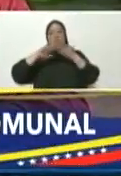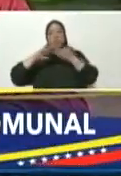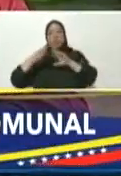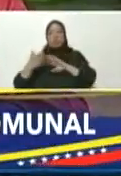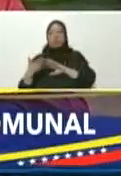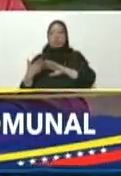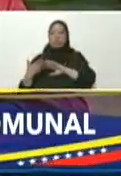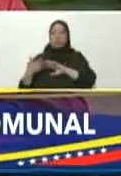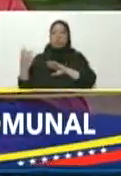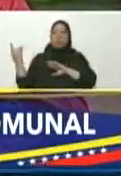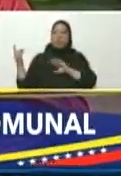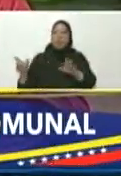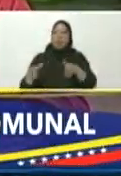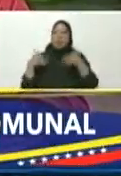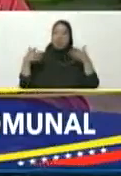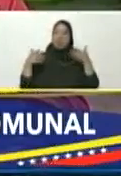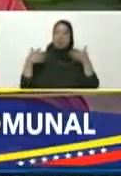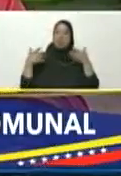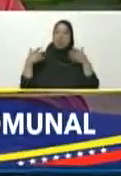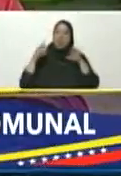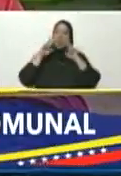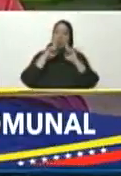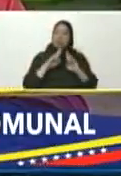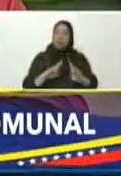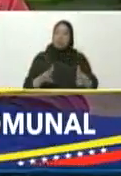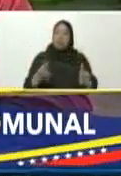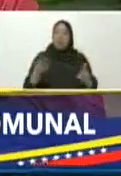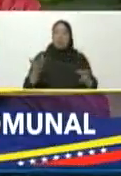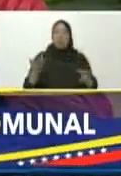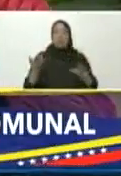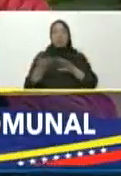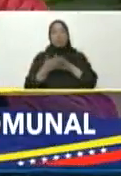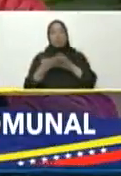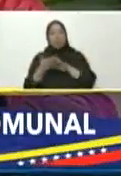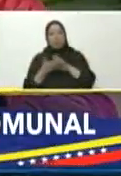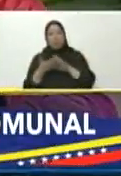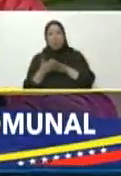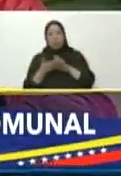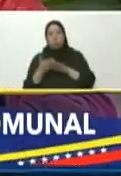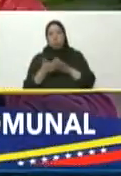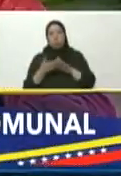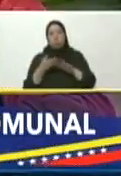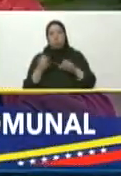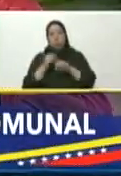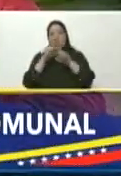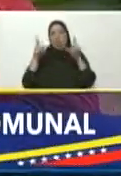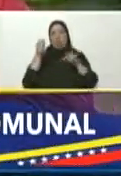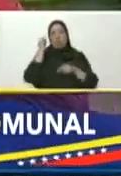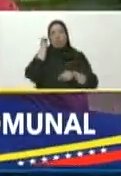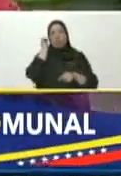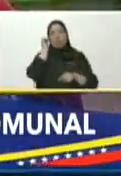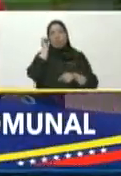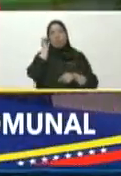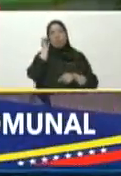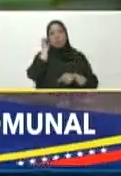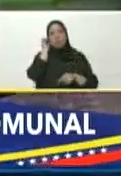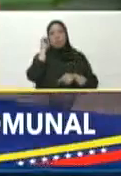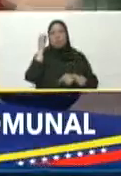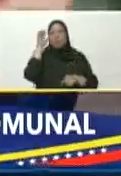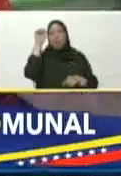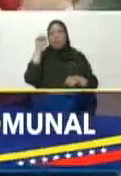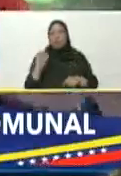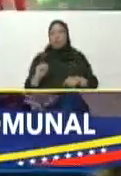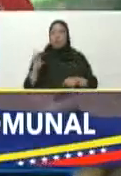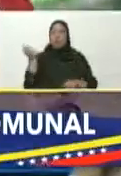han sido los garantes de esos resultados, de esas soluciones. Y mire cómo tenemos todo esto. El sur de Valencia, presidente,